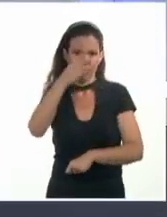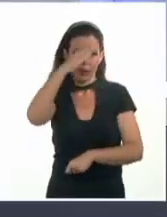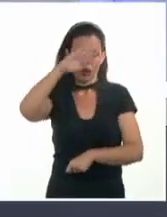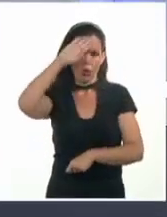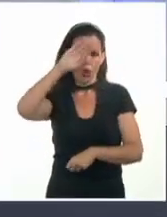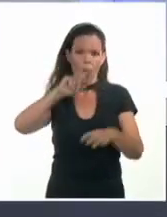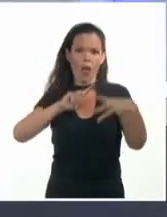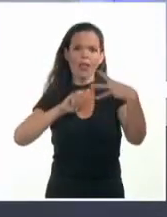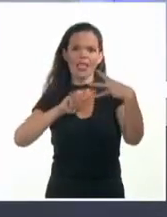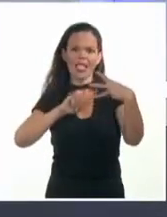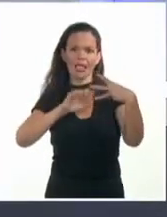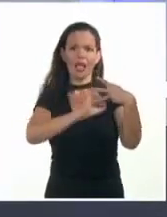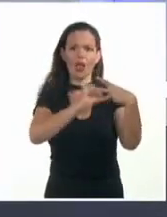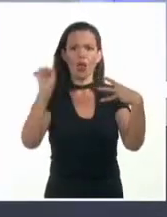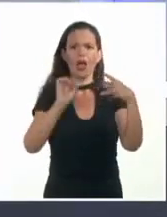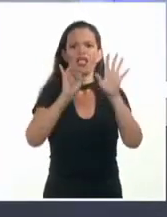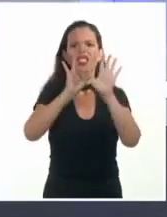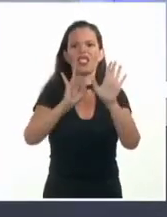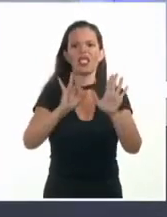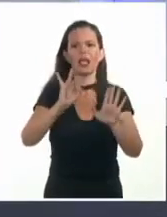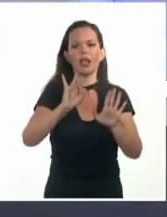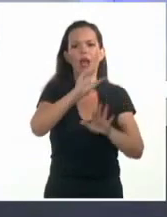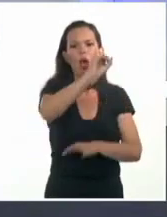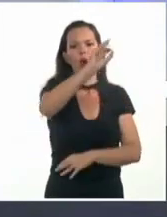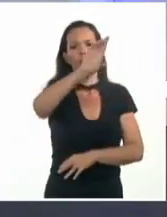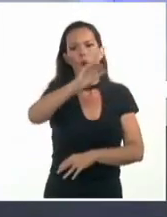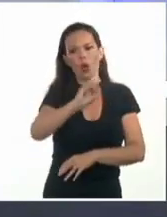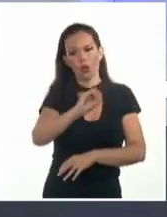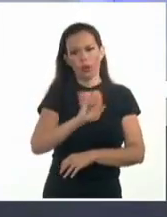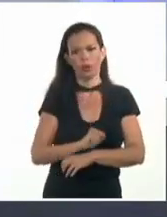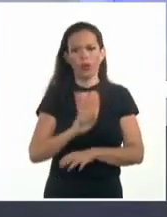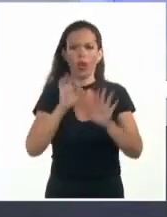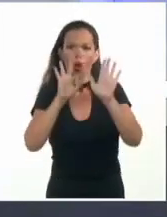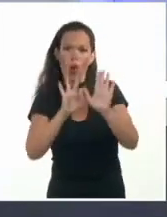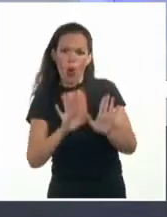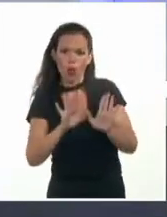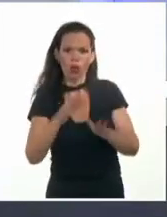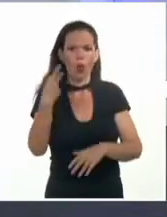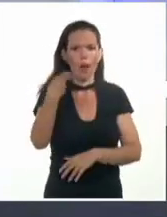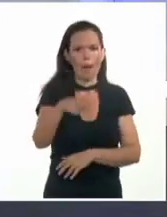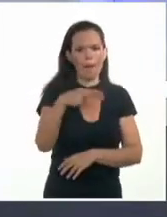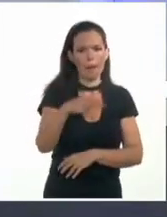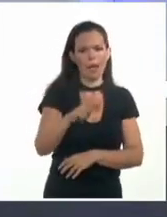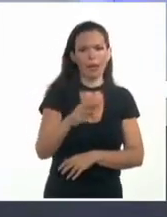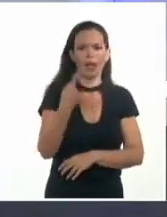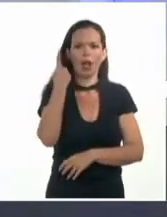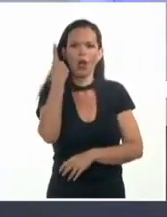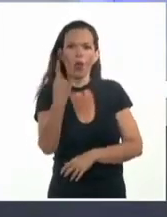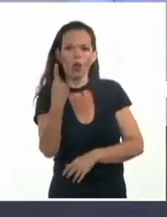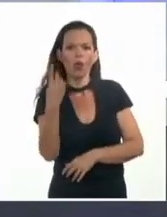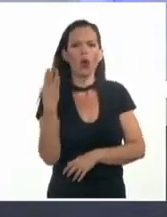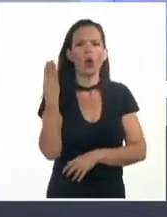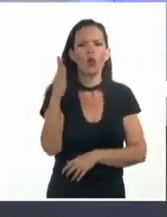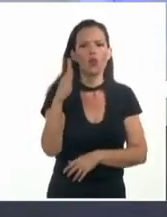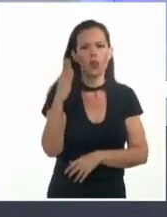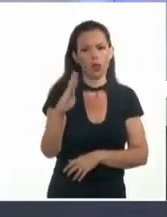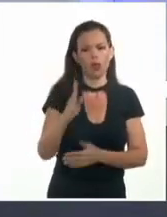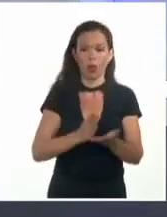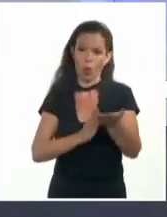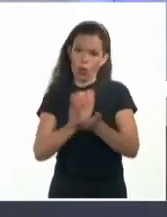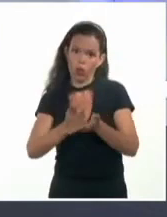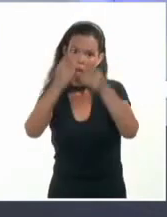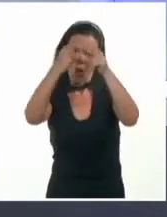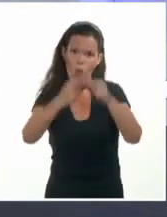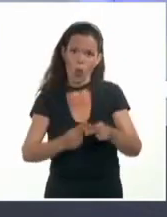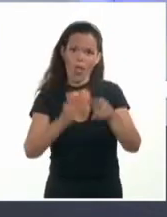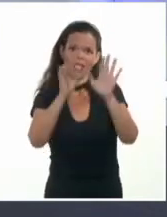lugar con 7 medallas de oro, 8 de plata y 1 de bronce. Nótese que seguimos en 7 porque hay que oficializar el resultado de Lisbeth Gámez. Así